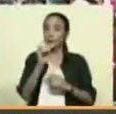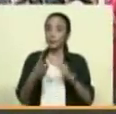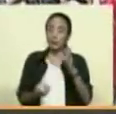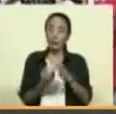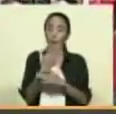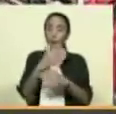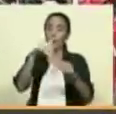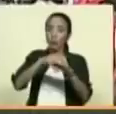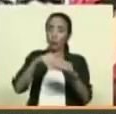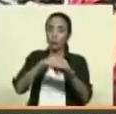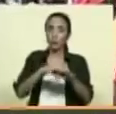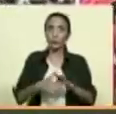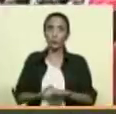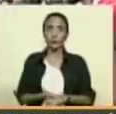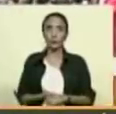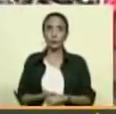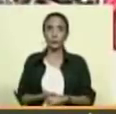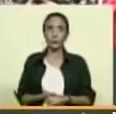bien claro frente al mundo.